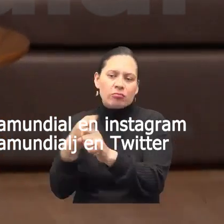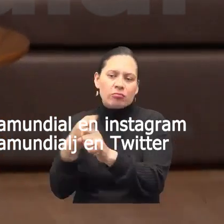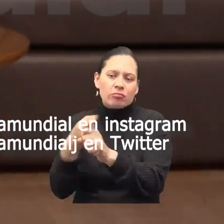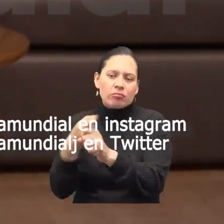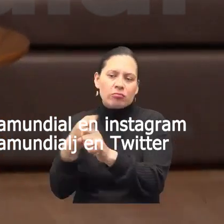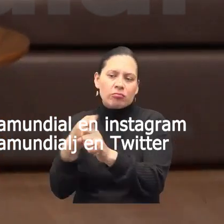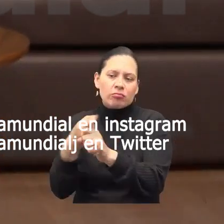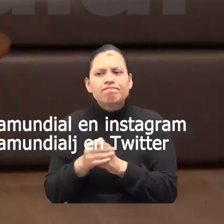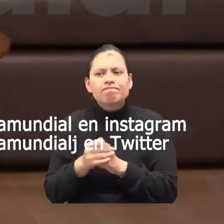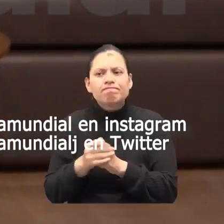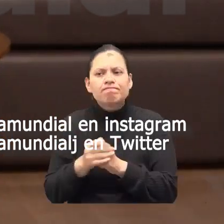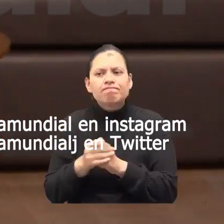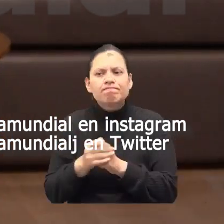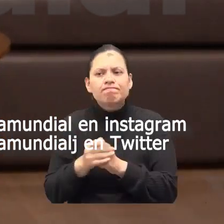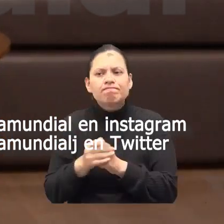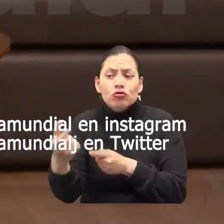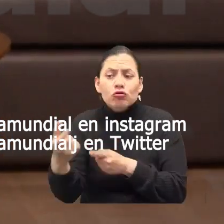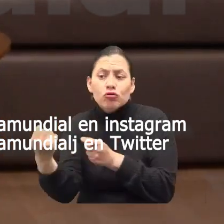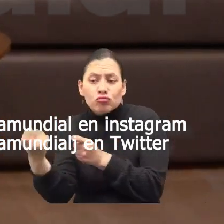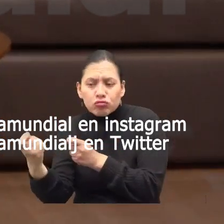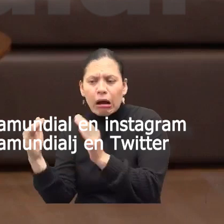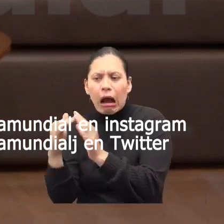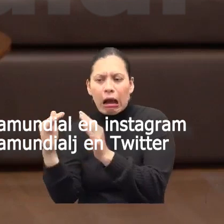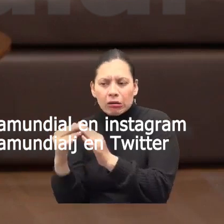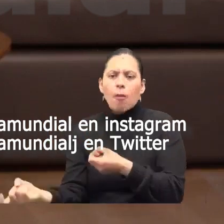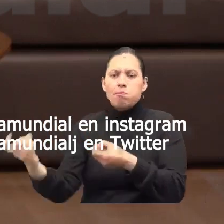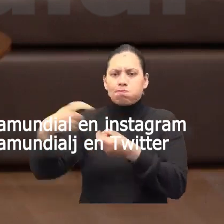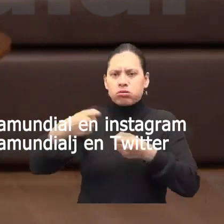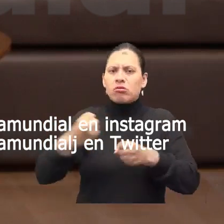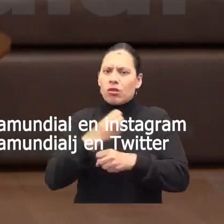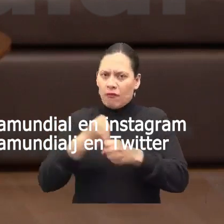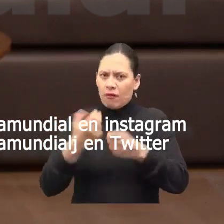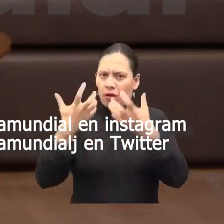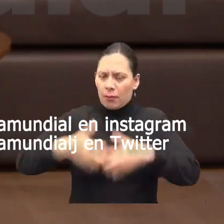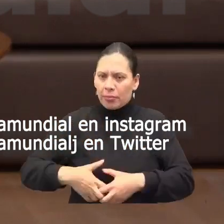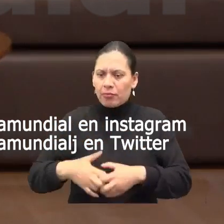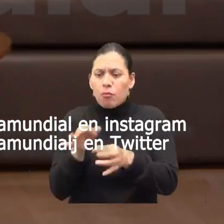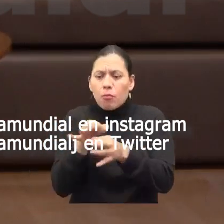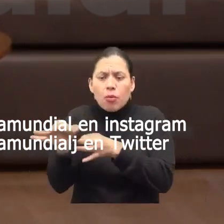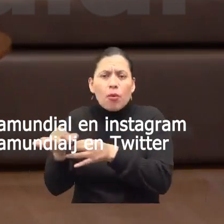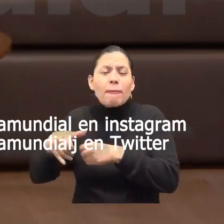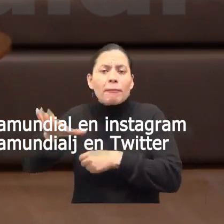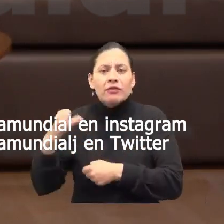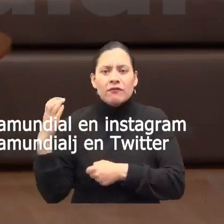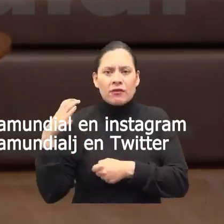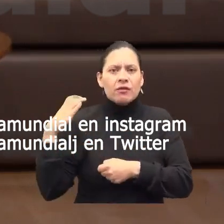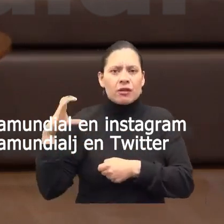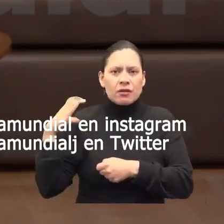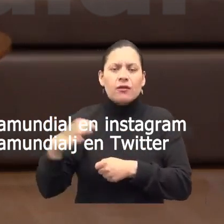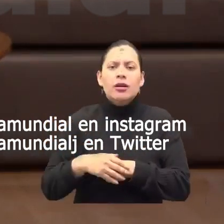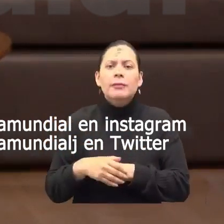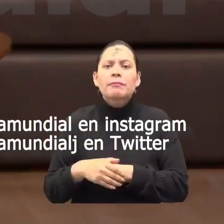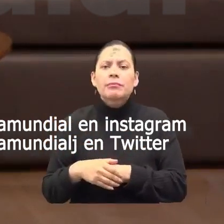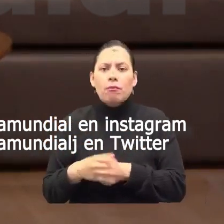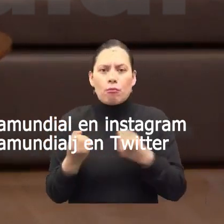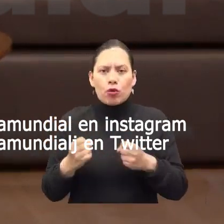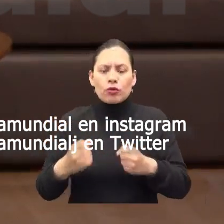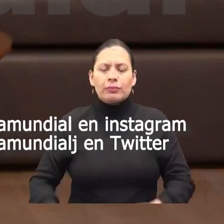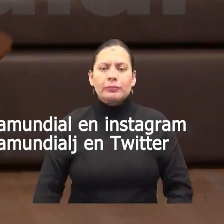de ellos de habitantes de la zona de influencia del proyecto, tanto en los municipios, especialmente Facatativá y en